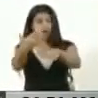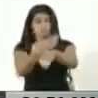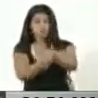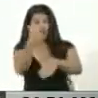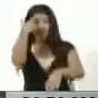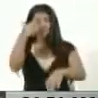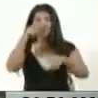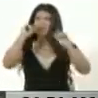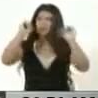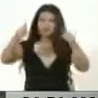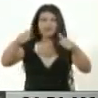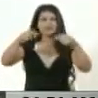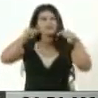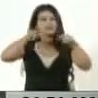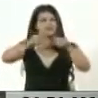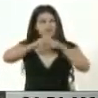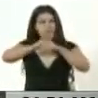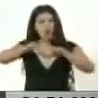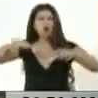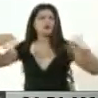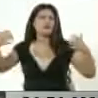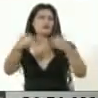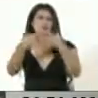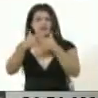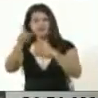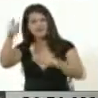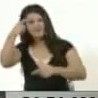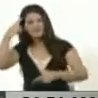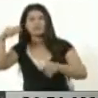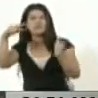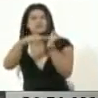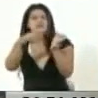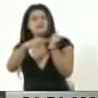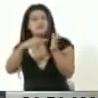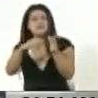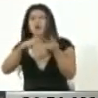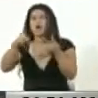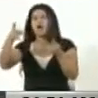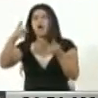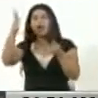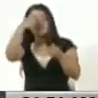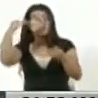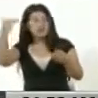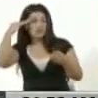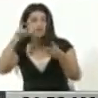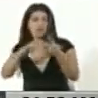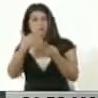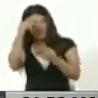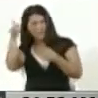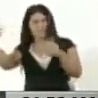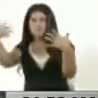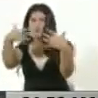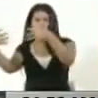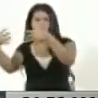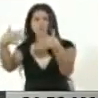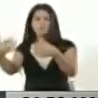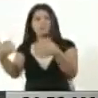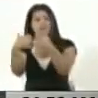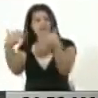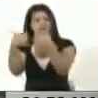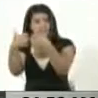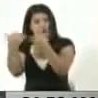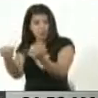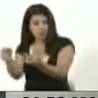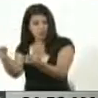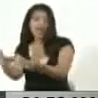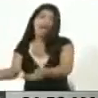imperiales contra el pueblo sirio o contra el pueblo libio, hubo campañas similares en la cual se vincula, porque fíjate, lo que se está haciendo aquí es